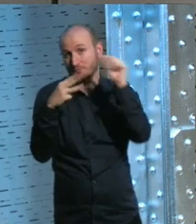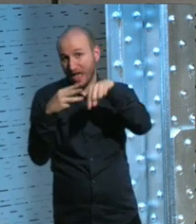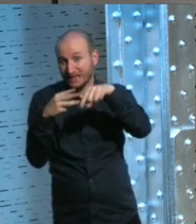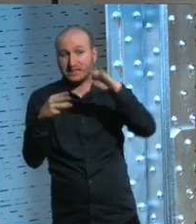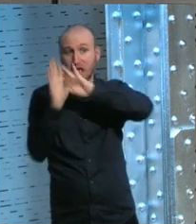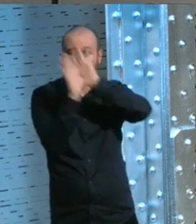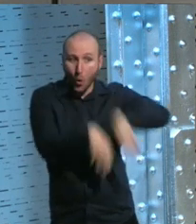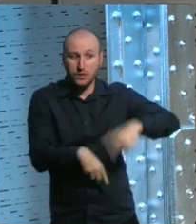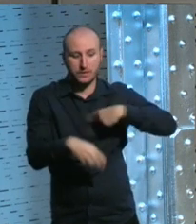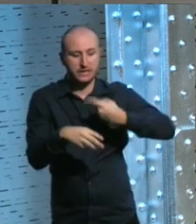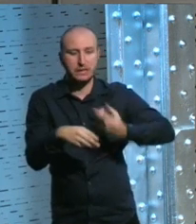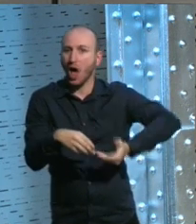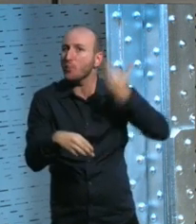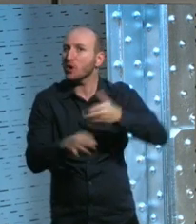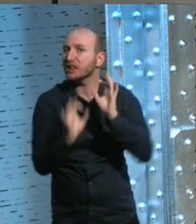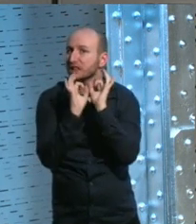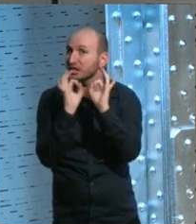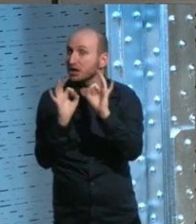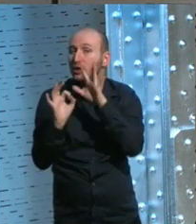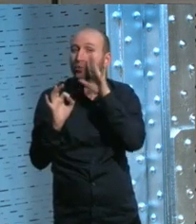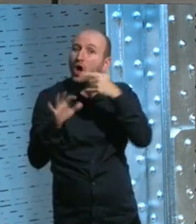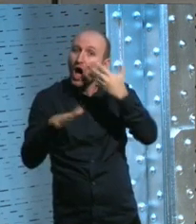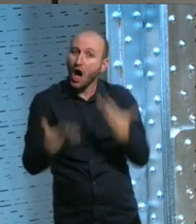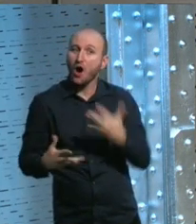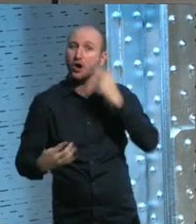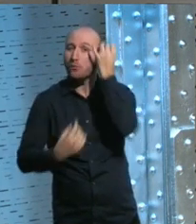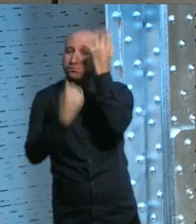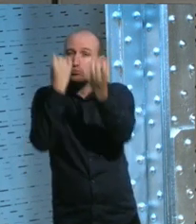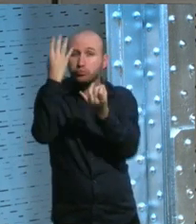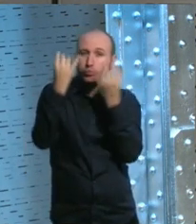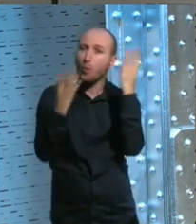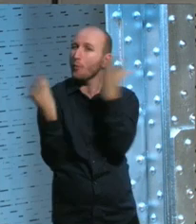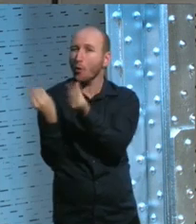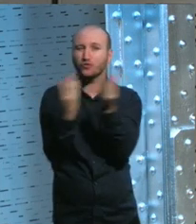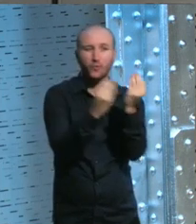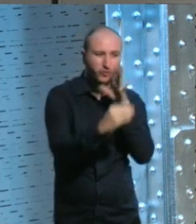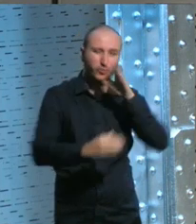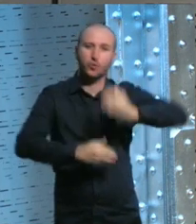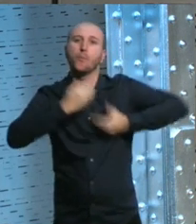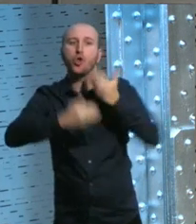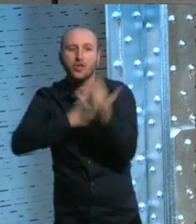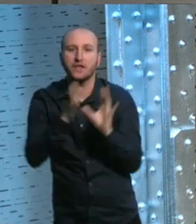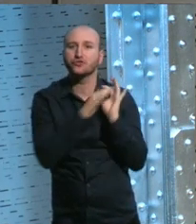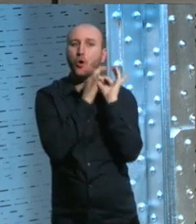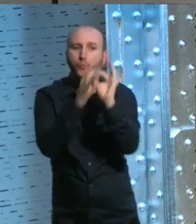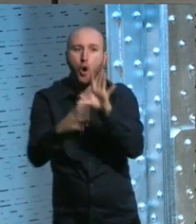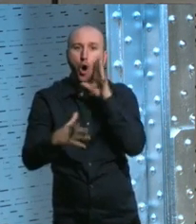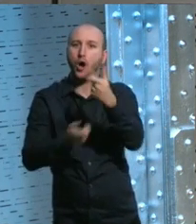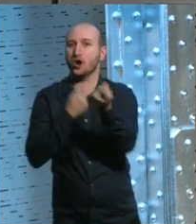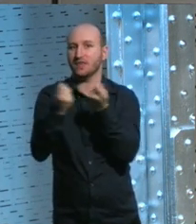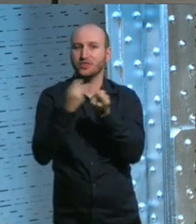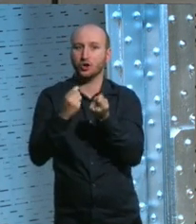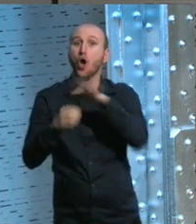da mucha importancia, que ya hay mucha innovación en términos de proceso, de organización y de comercialización en la